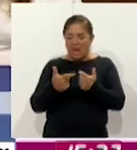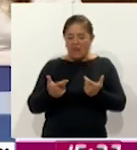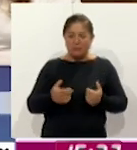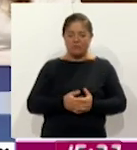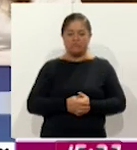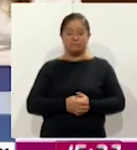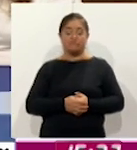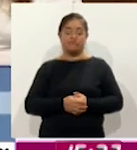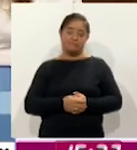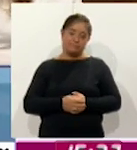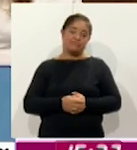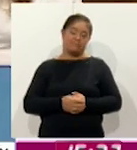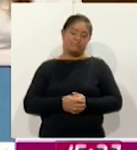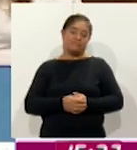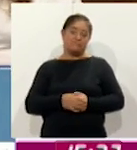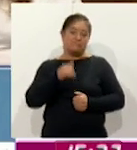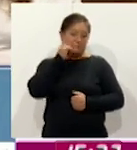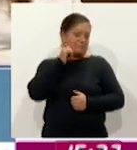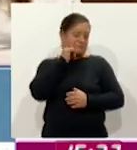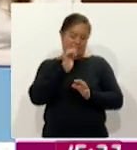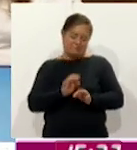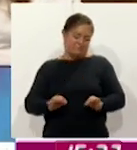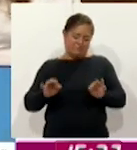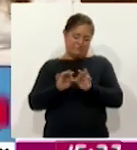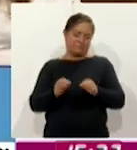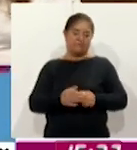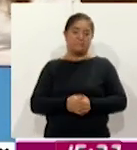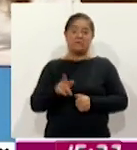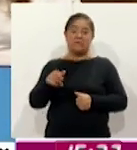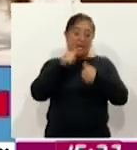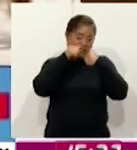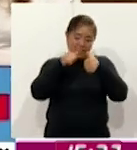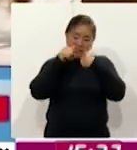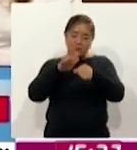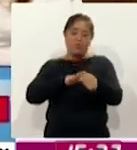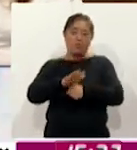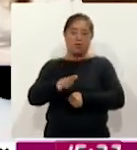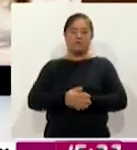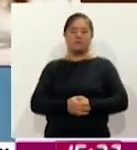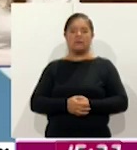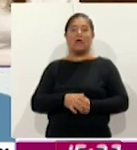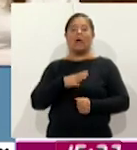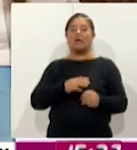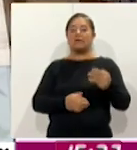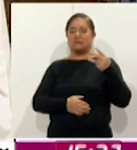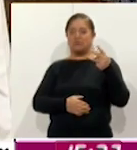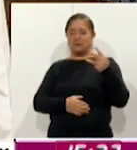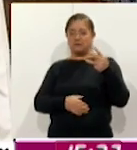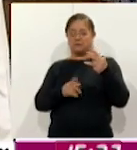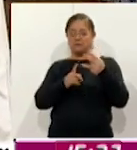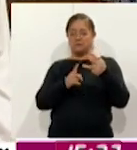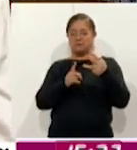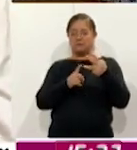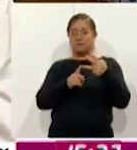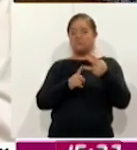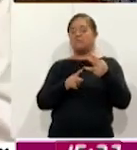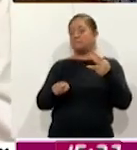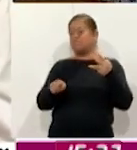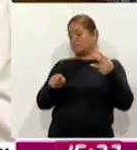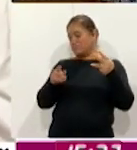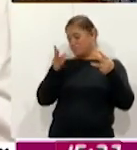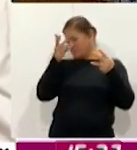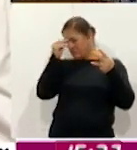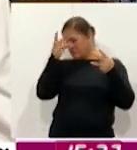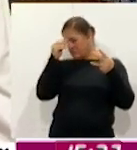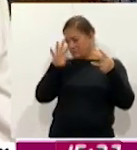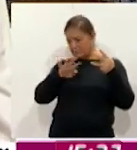es importante y como dice, nunca es tarde. ¿Qué niveles de atención tienen? Tenemos tres, que es el nivel de alfabetización para